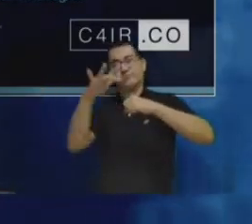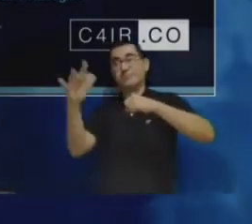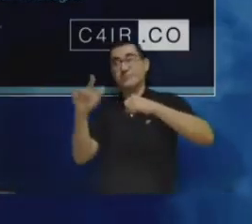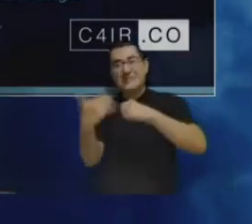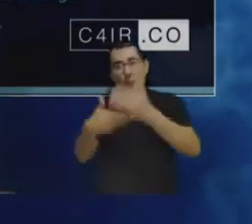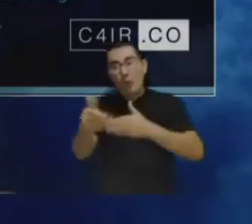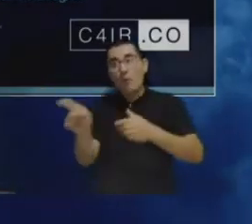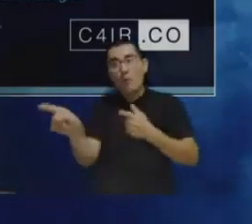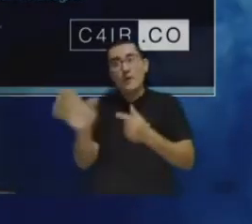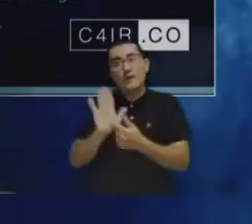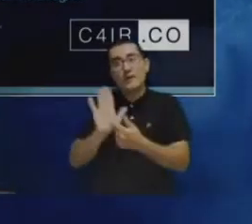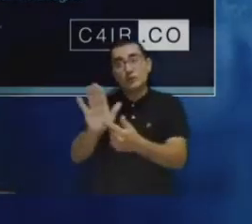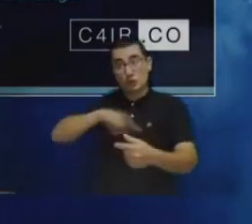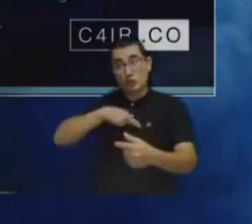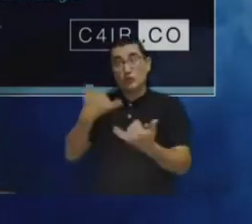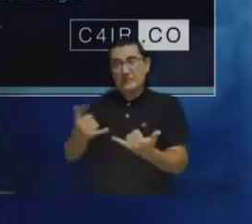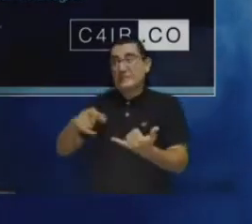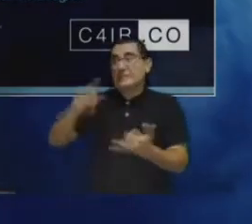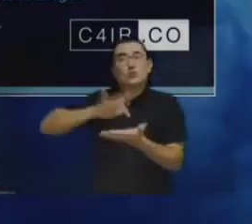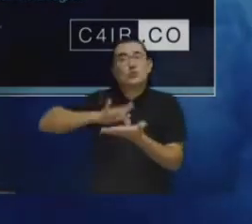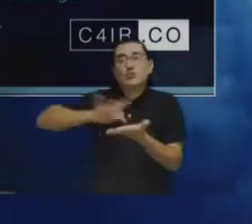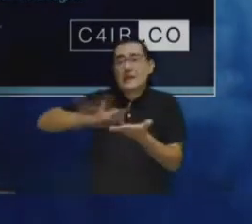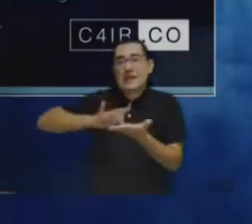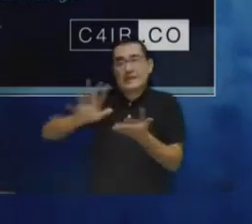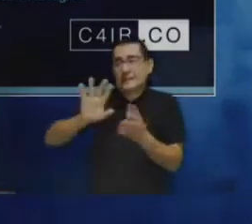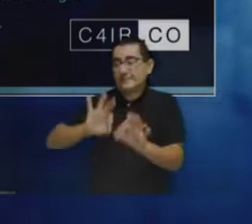de una necesidad de llevar información